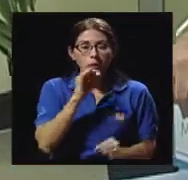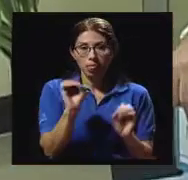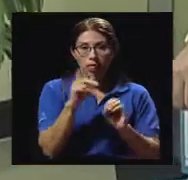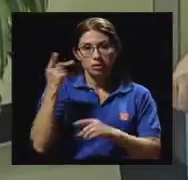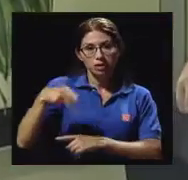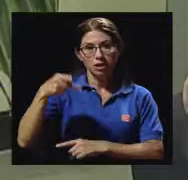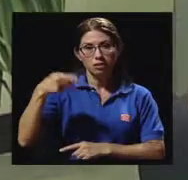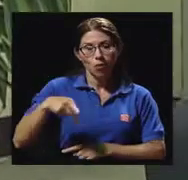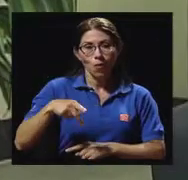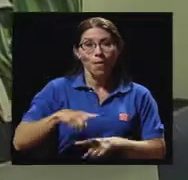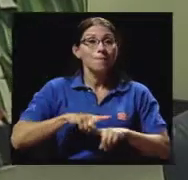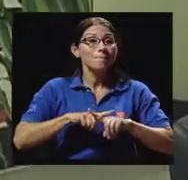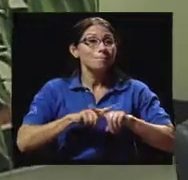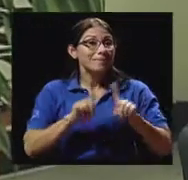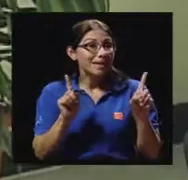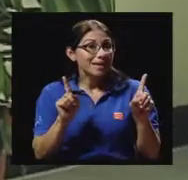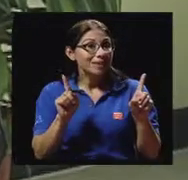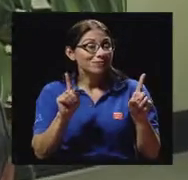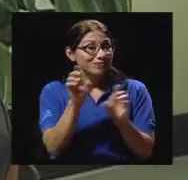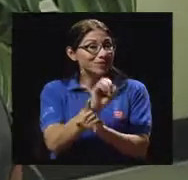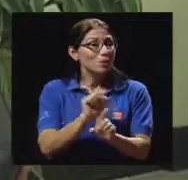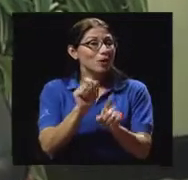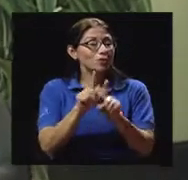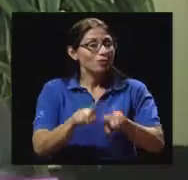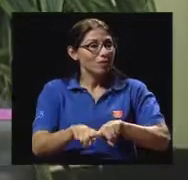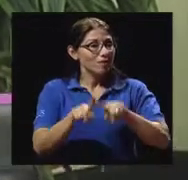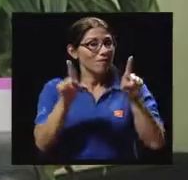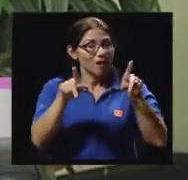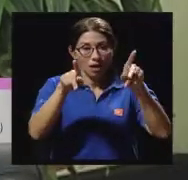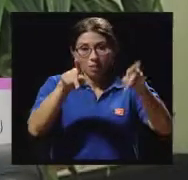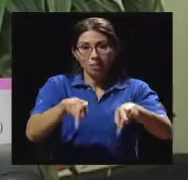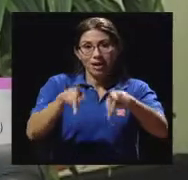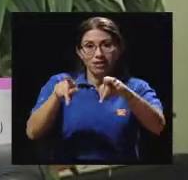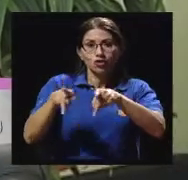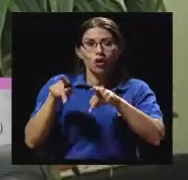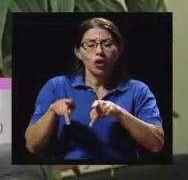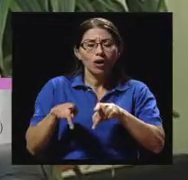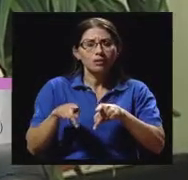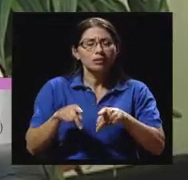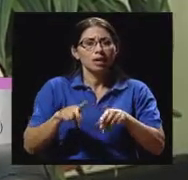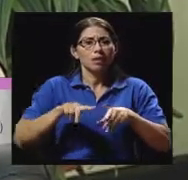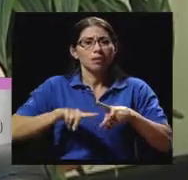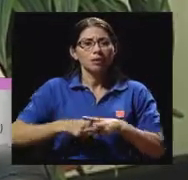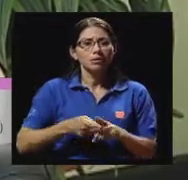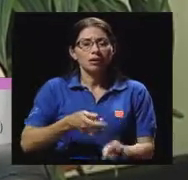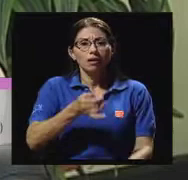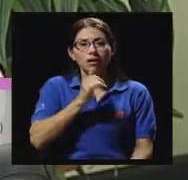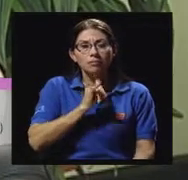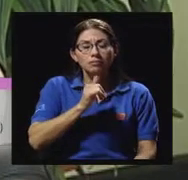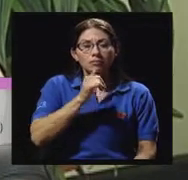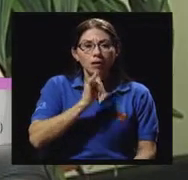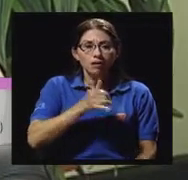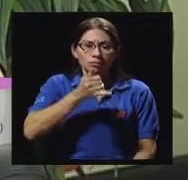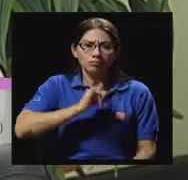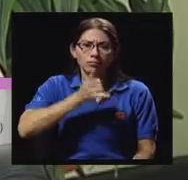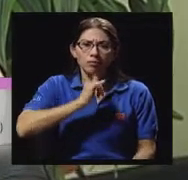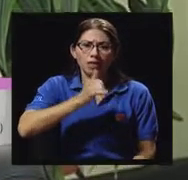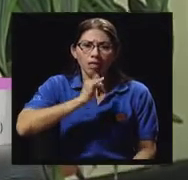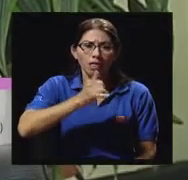Sin embargo, sabemos que hay personas que rápidamente desarrollan un consumo problemático y tienen